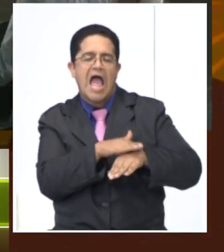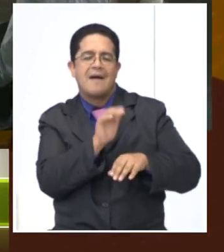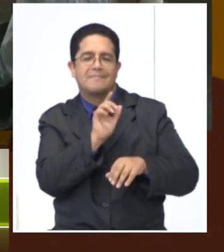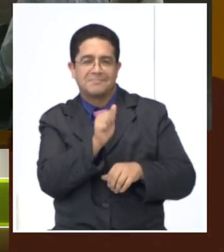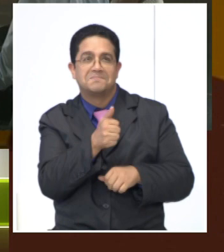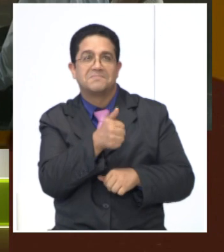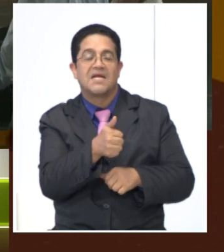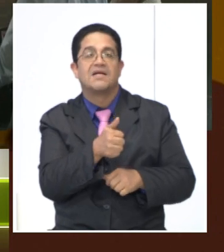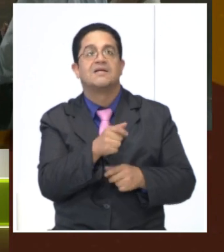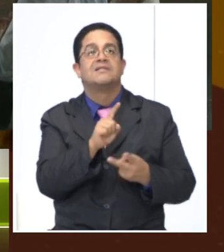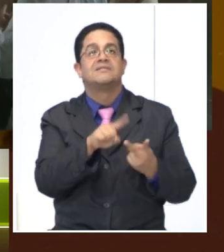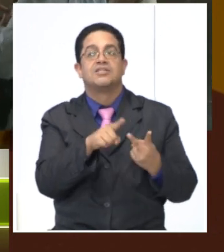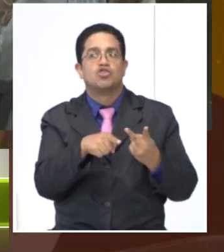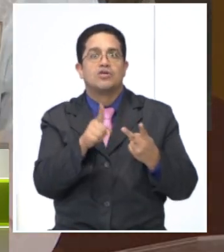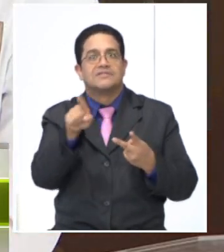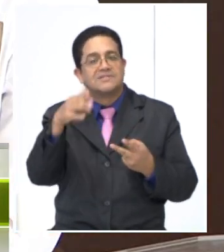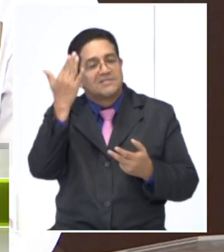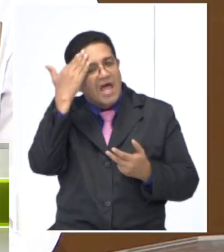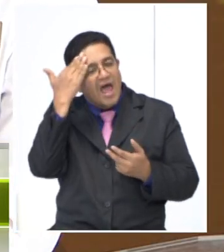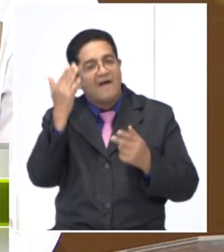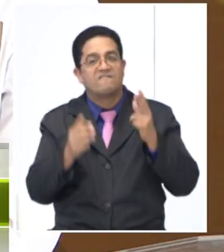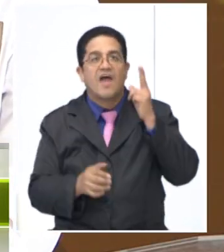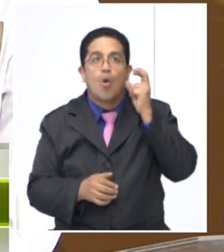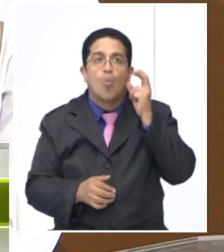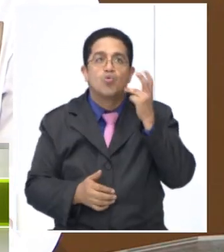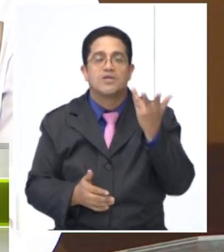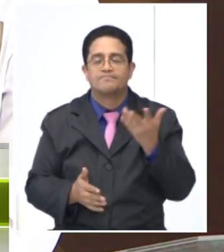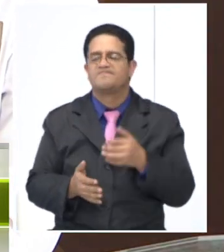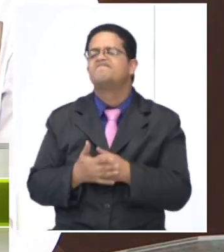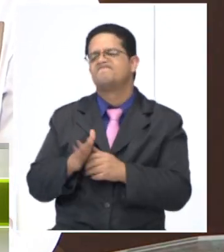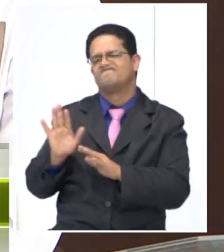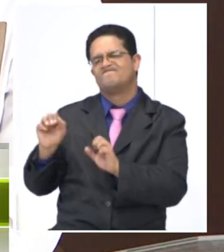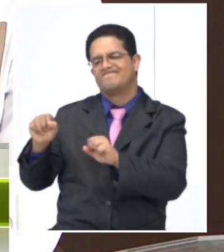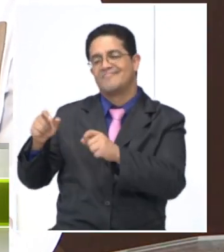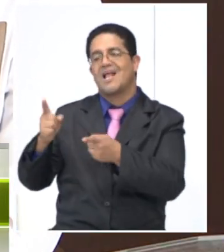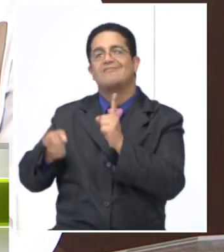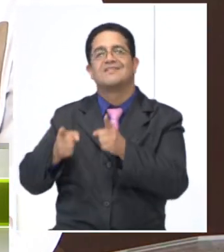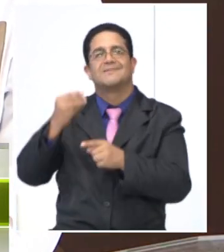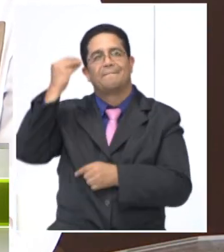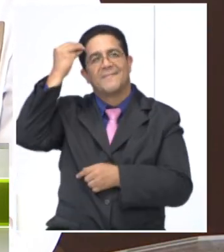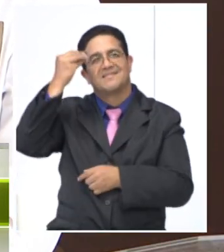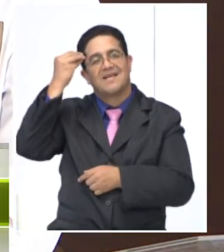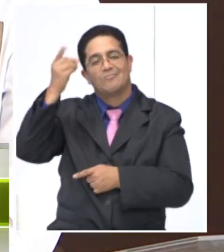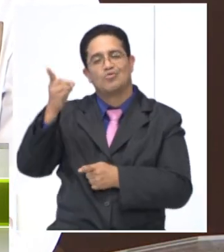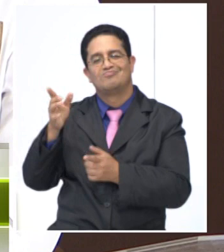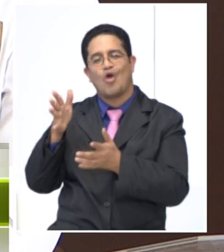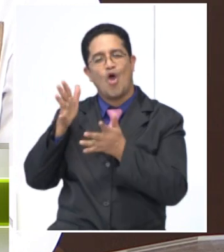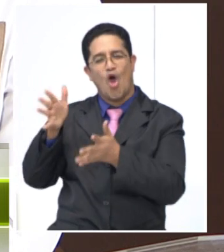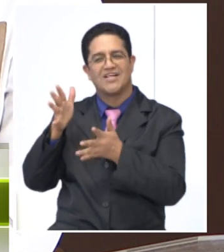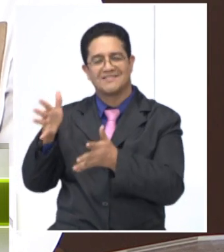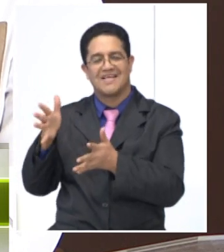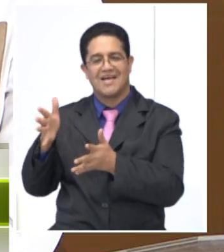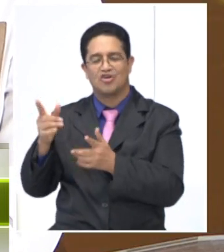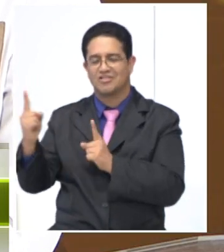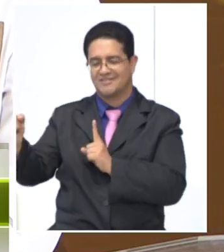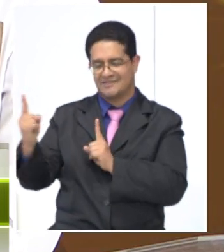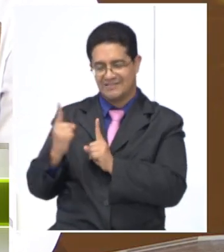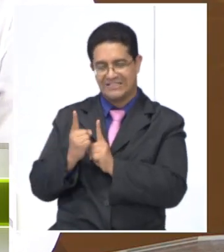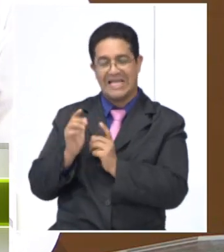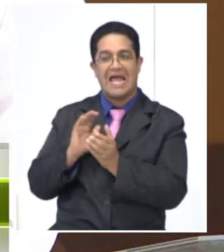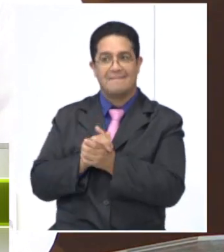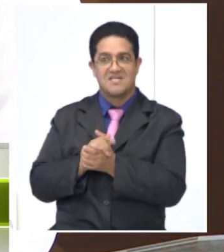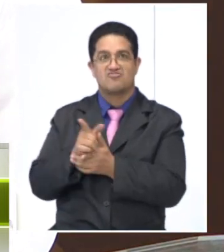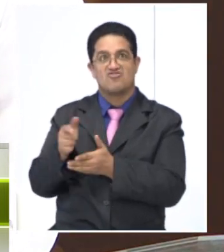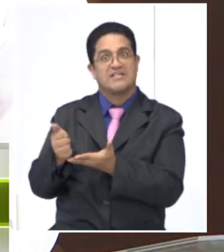guardar silencio. Por supuesto. Lo que pasa es que a veces consideramos que de repente un consejo directamente de un amigo o una amiga puede ser lo